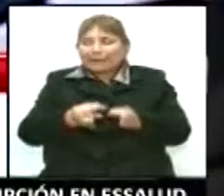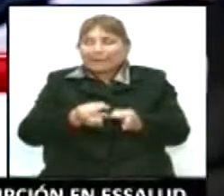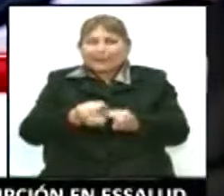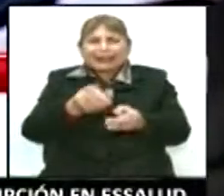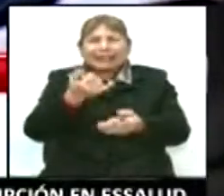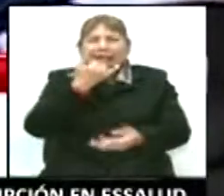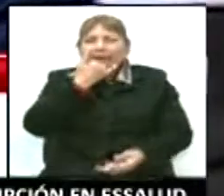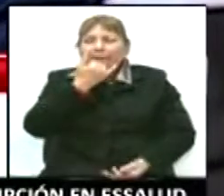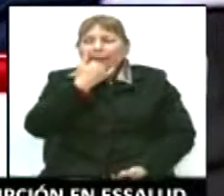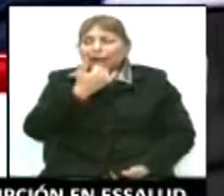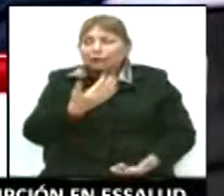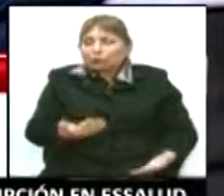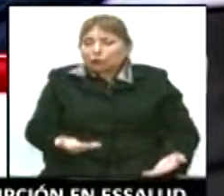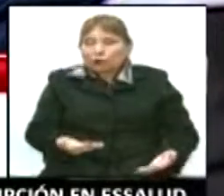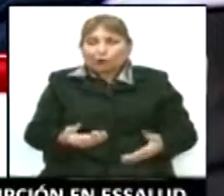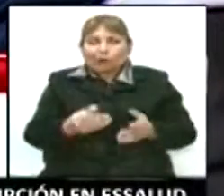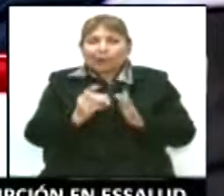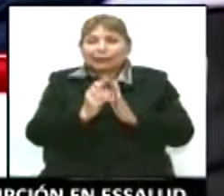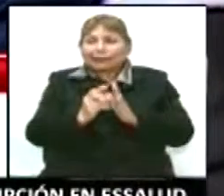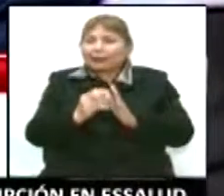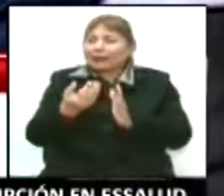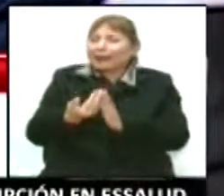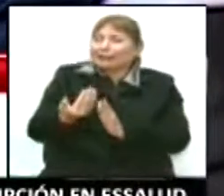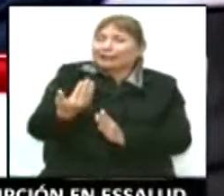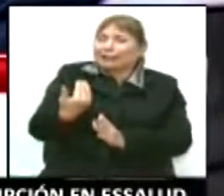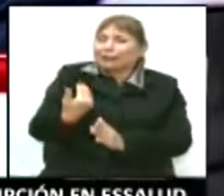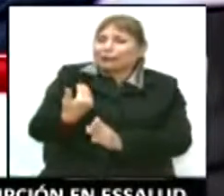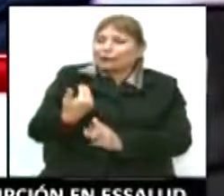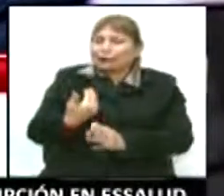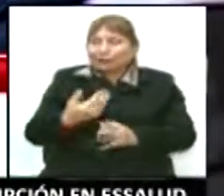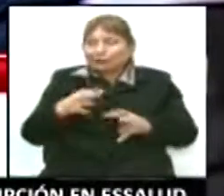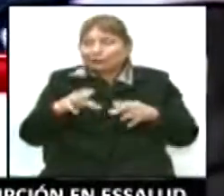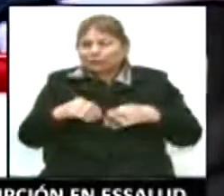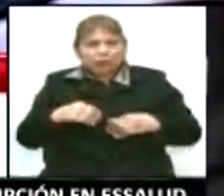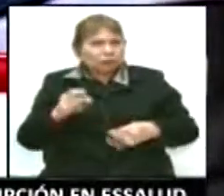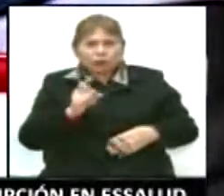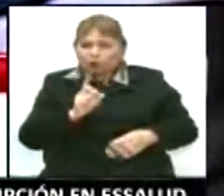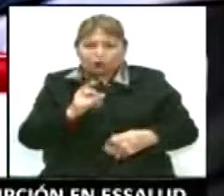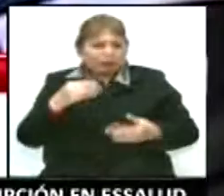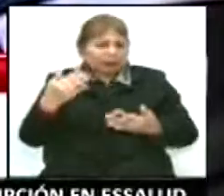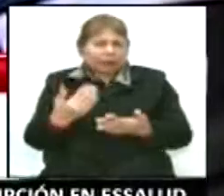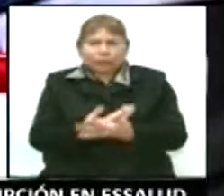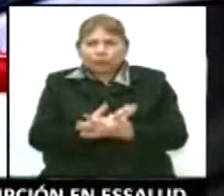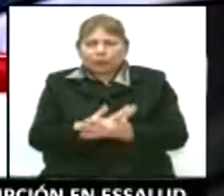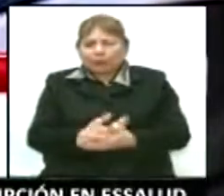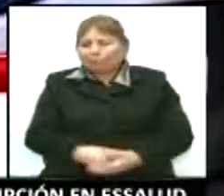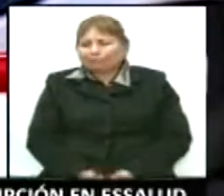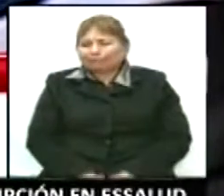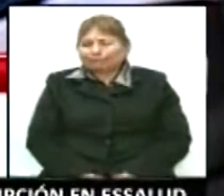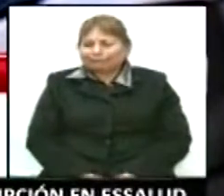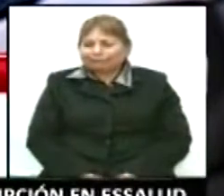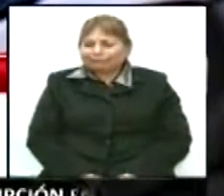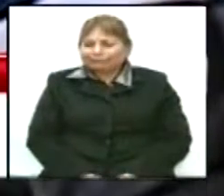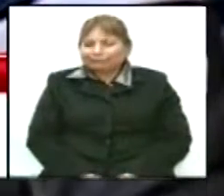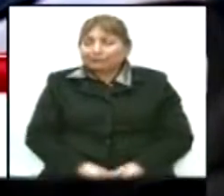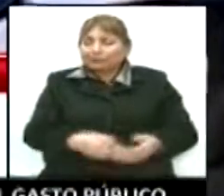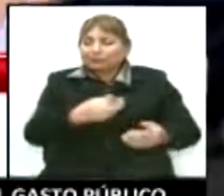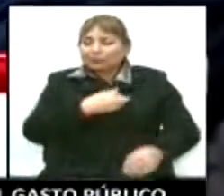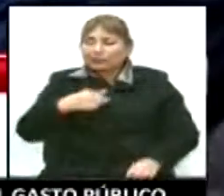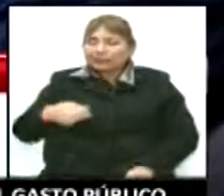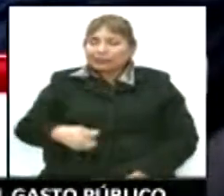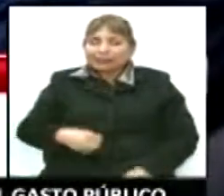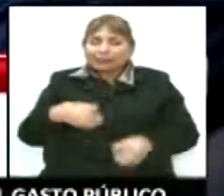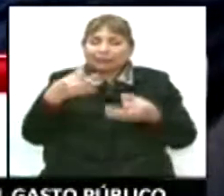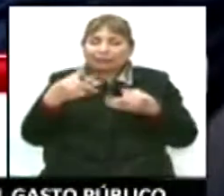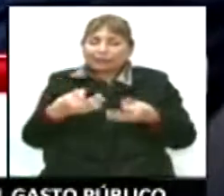había pasado con el dictamen anterior y por qué se aprobó de esa manera, no para ver un nuevo dictamen. Entonces, presidente, la